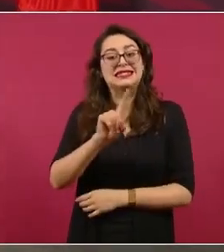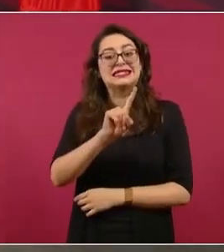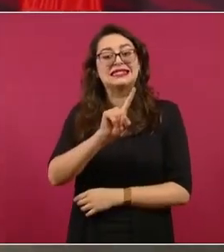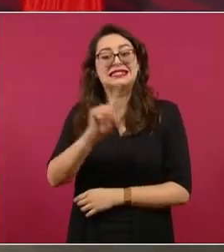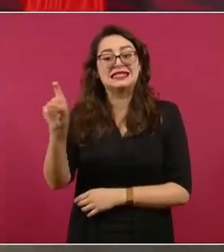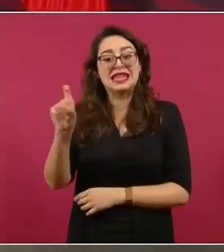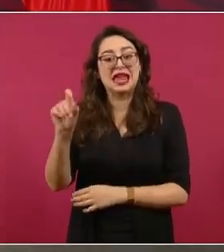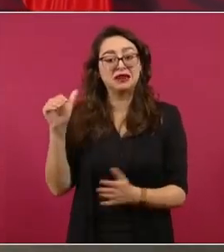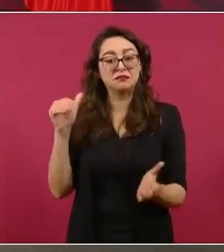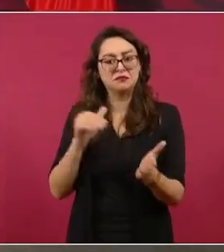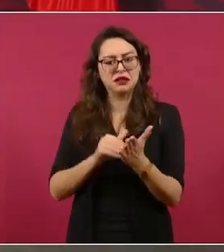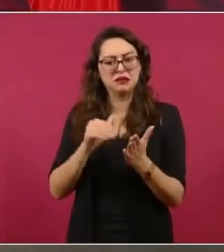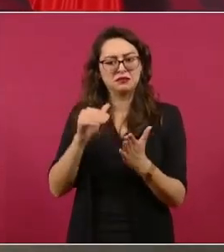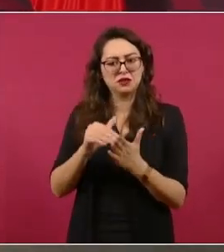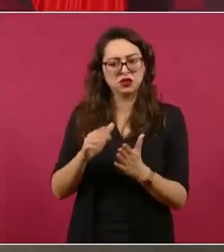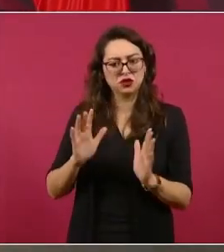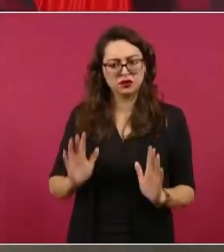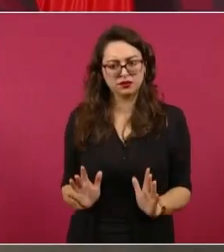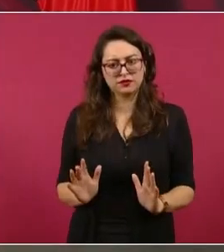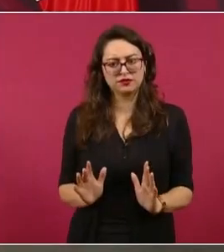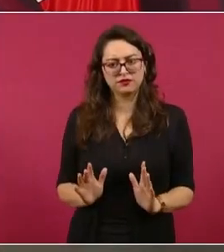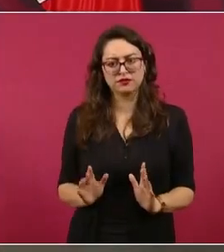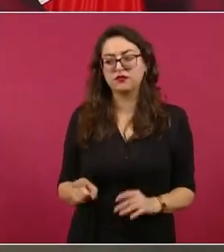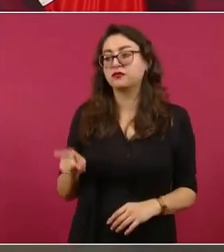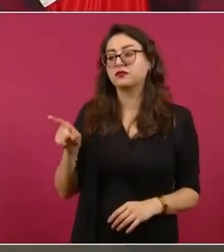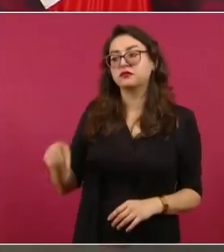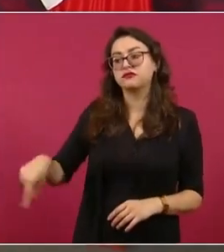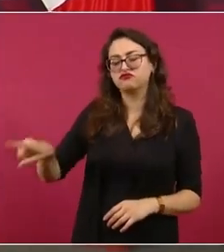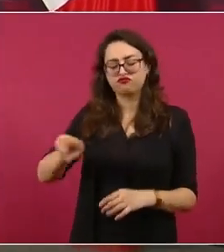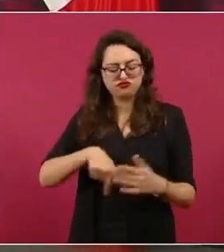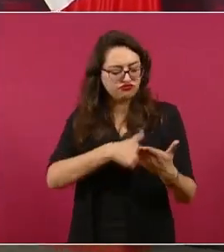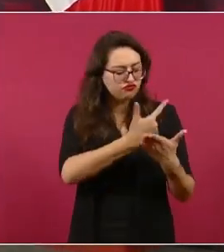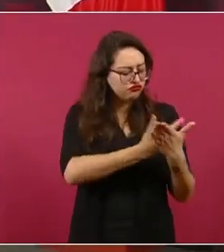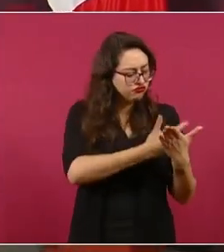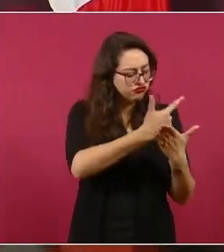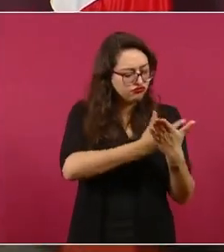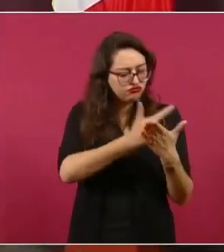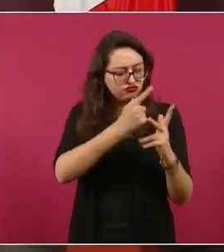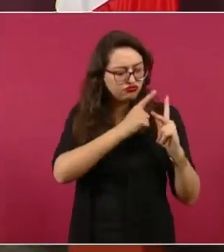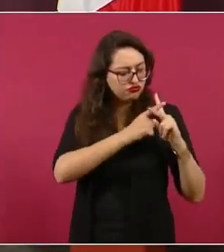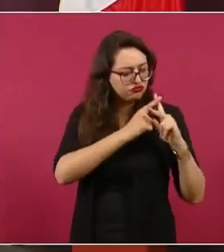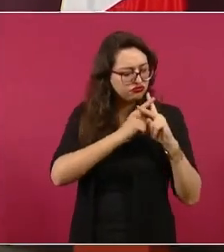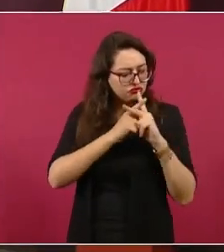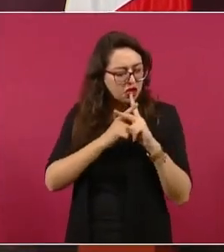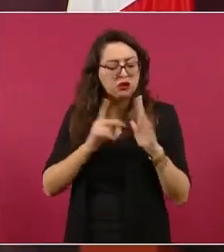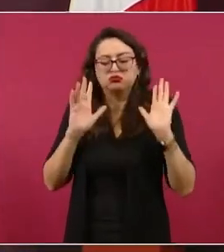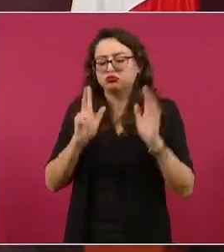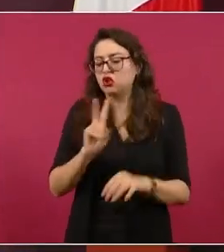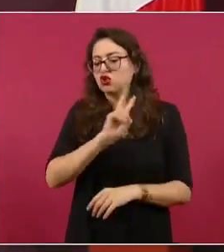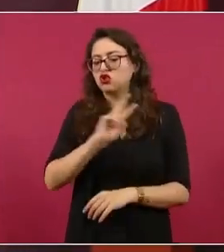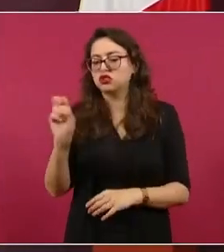O sea, se les hizo fácil aumentar 100,000 millones